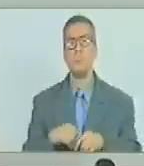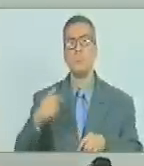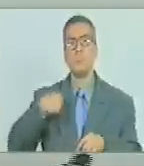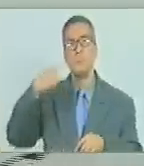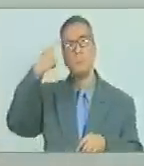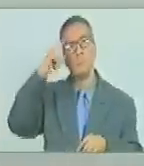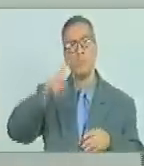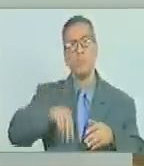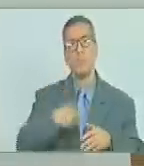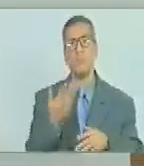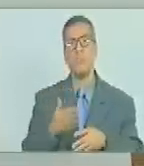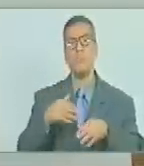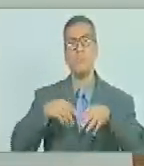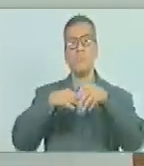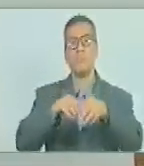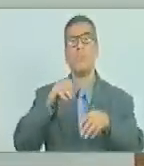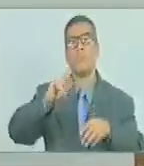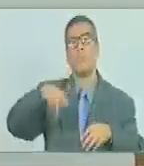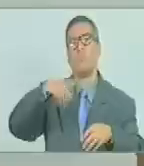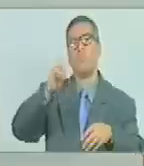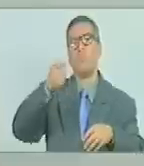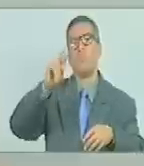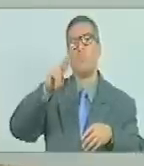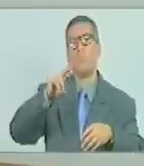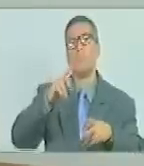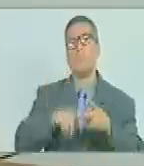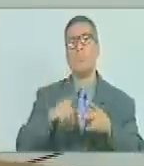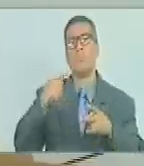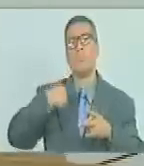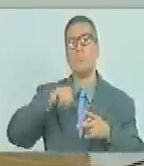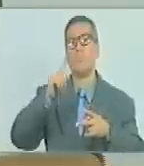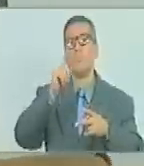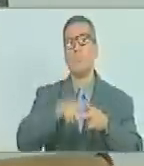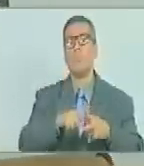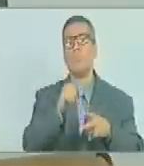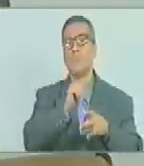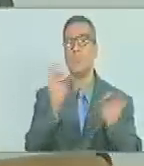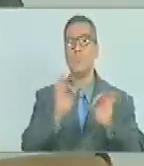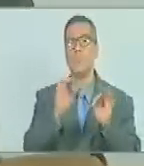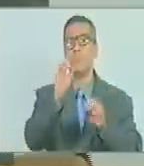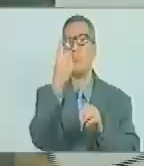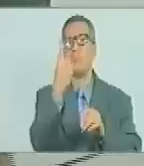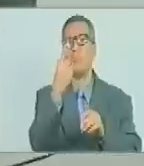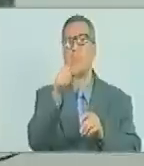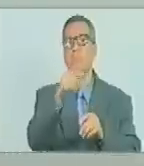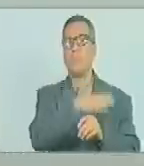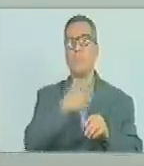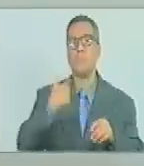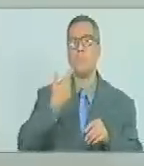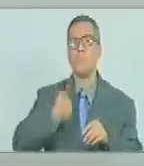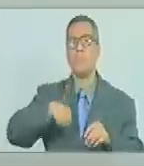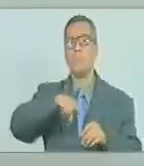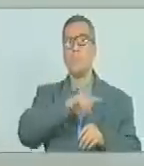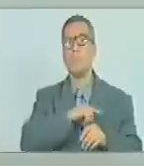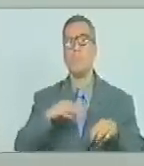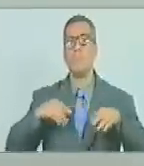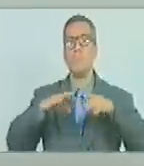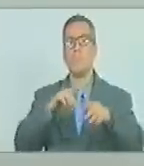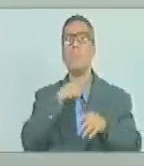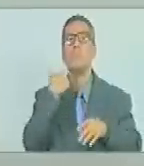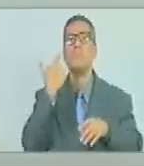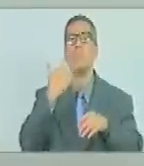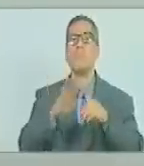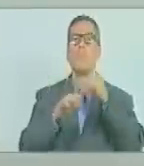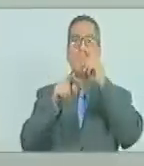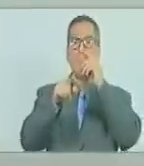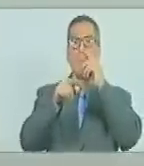Nosotros podíamos poner la tropa, dice Spears, pero Guaidó no tenía ni una persona. Entonces quería que nosotros pusiéramos los muertos y